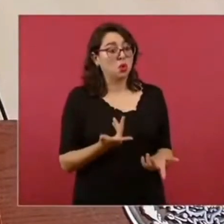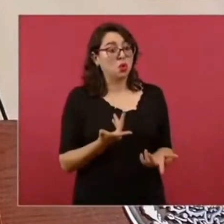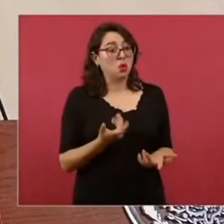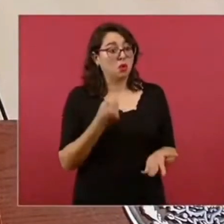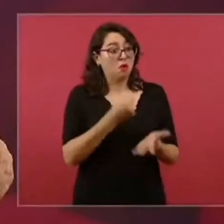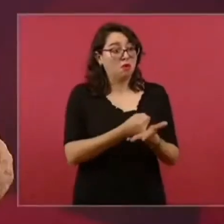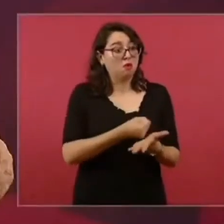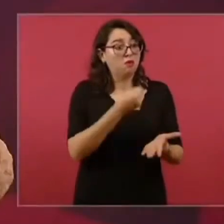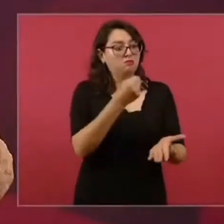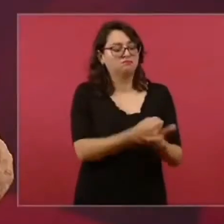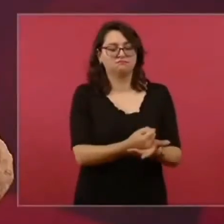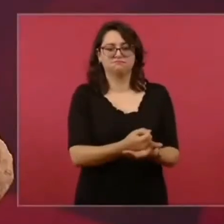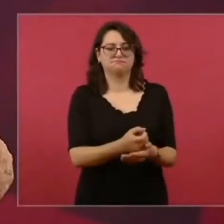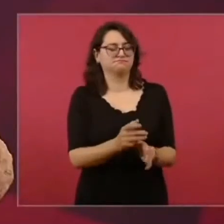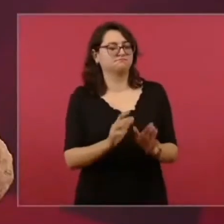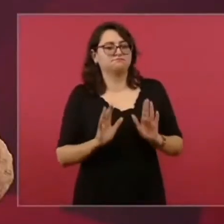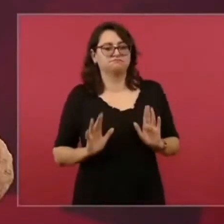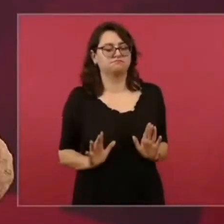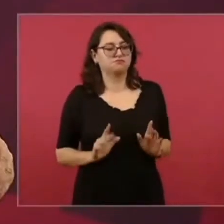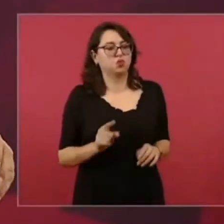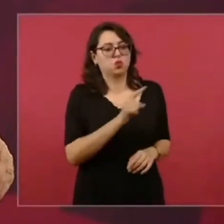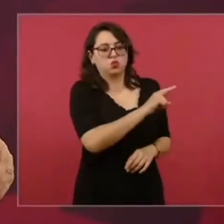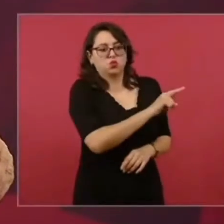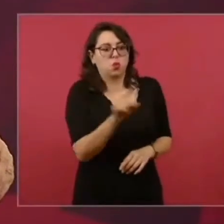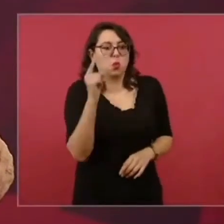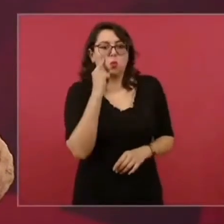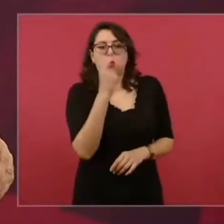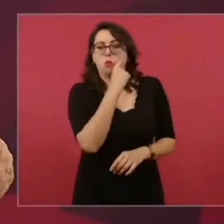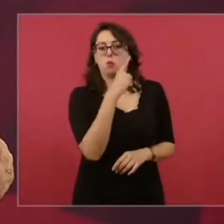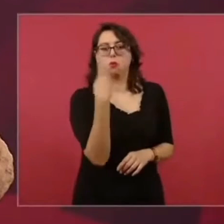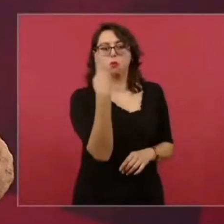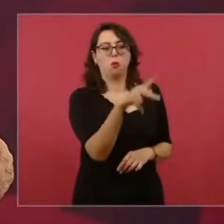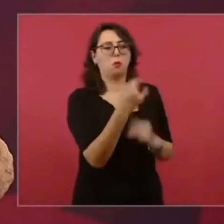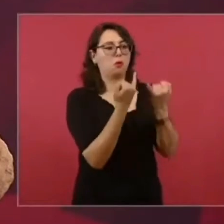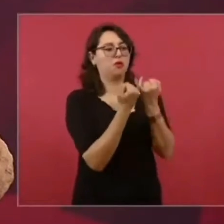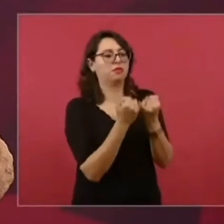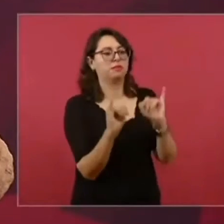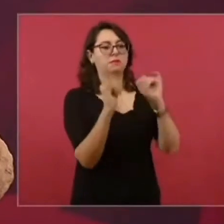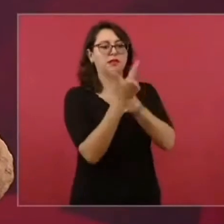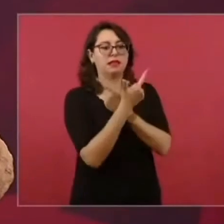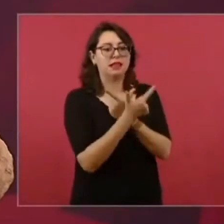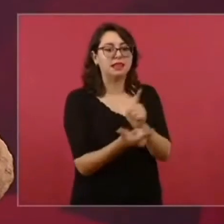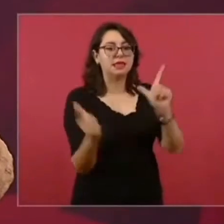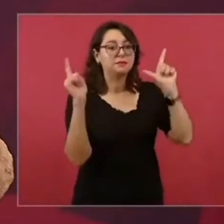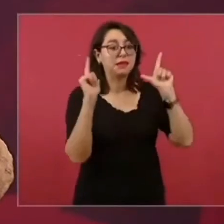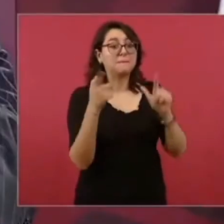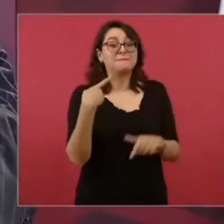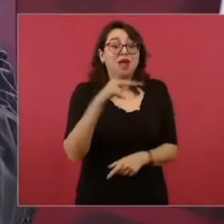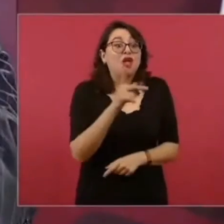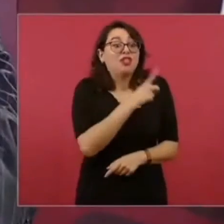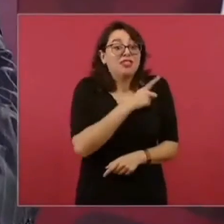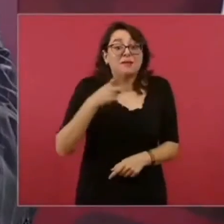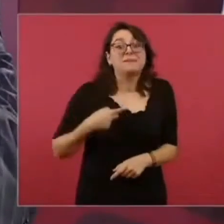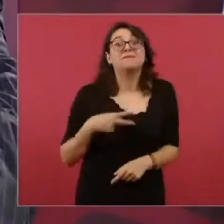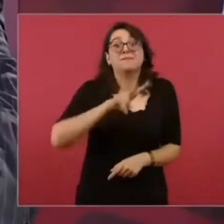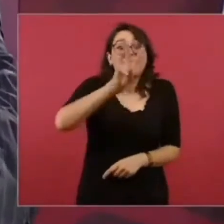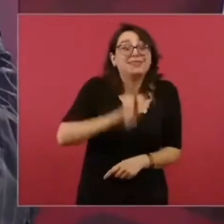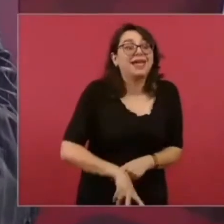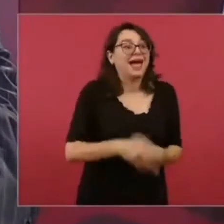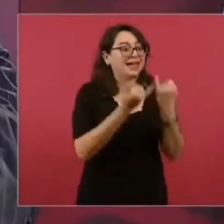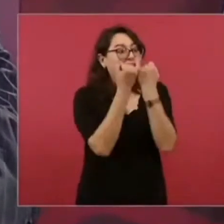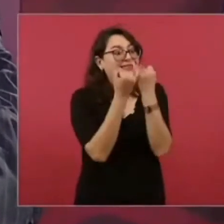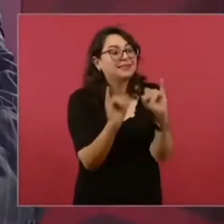actúen de manera democrática y no se conviertan en empleados